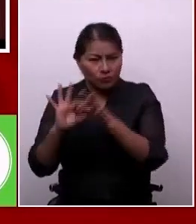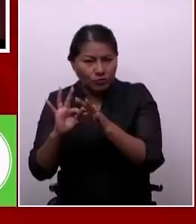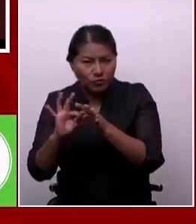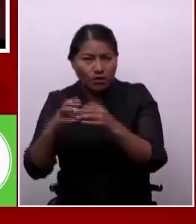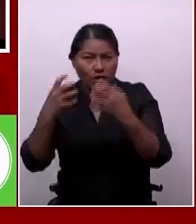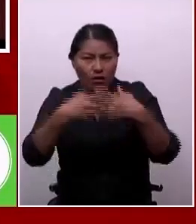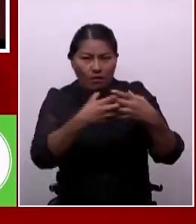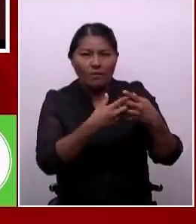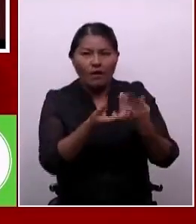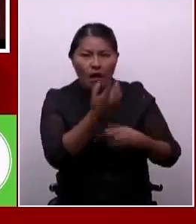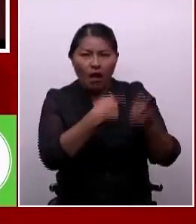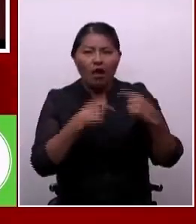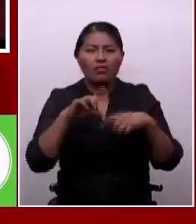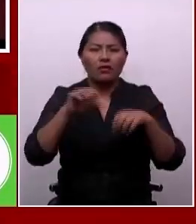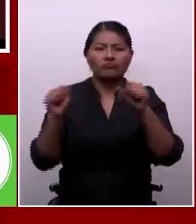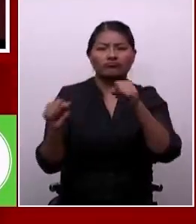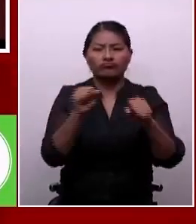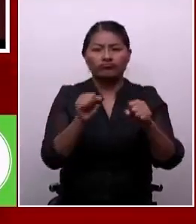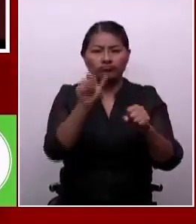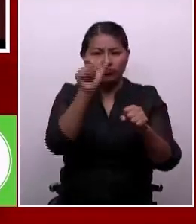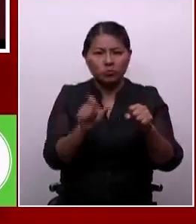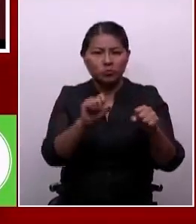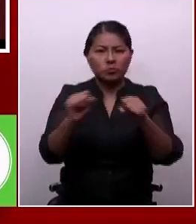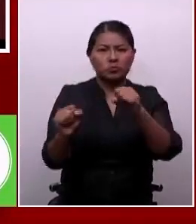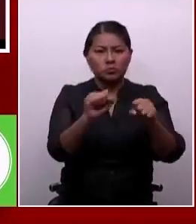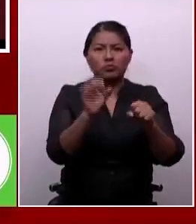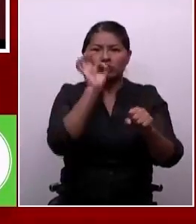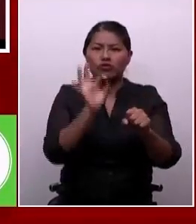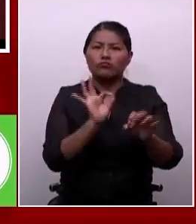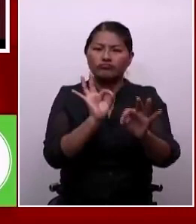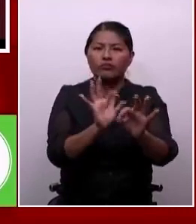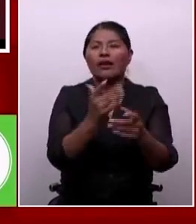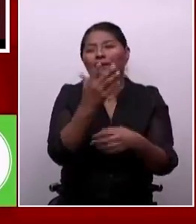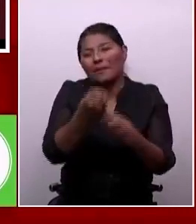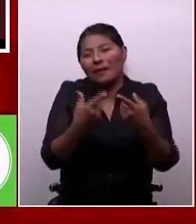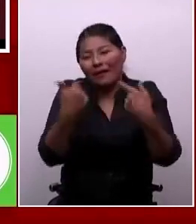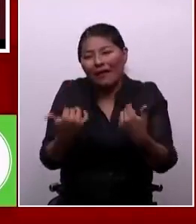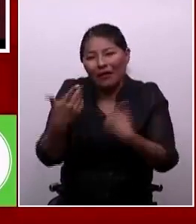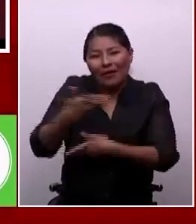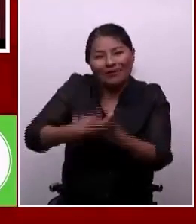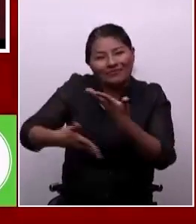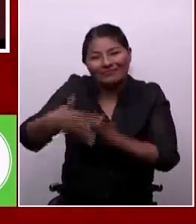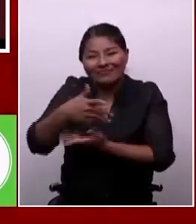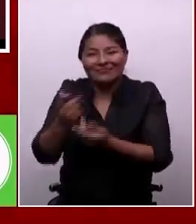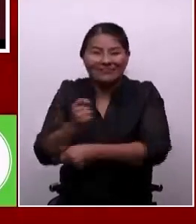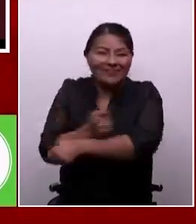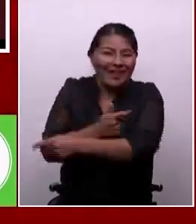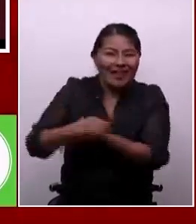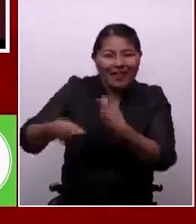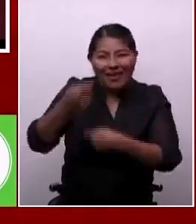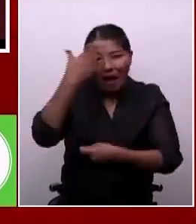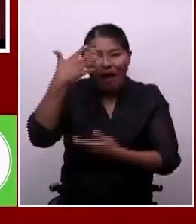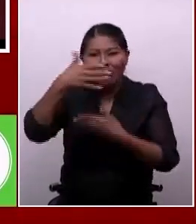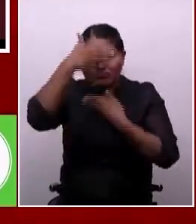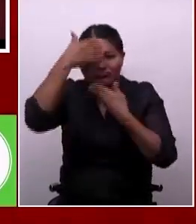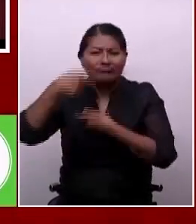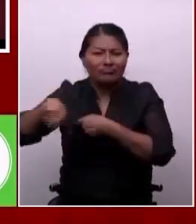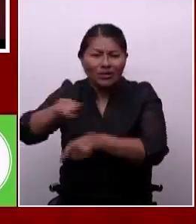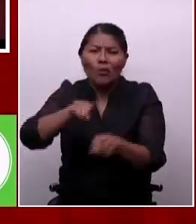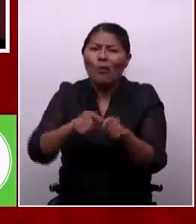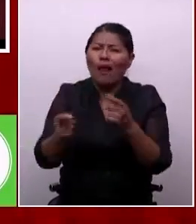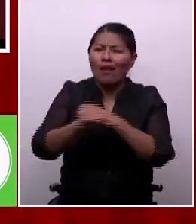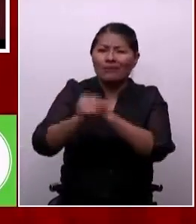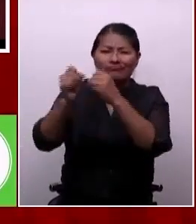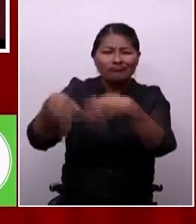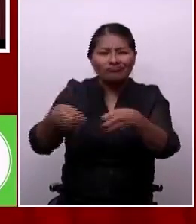contrataba a los choferes y que podía dar un servicio mejorado desgraciadamente la administración y el terrorismo en un momento acabó con